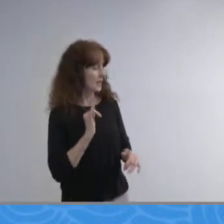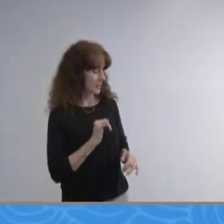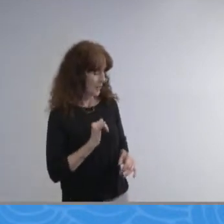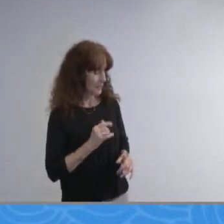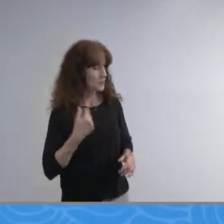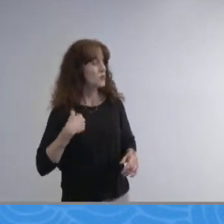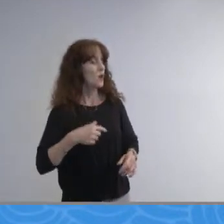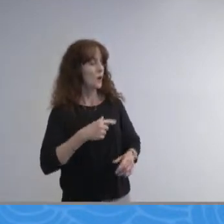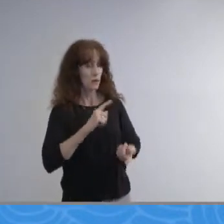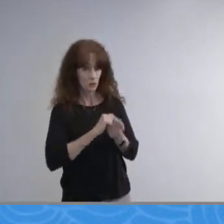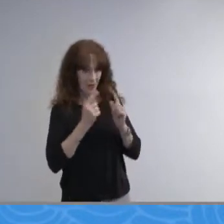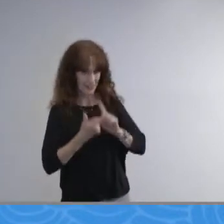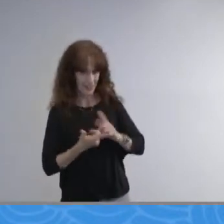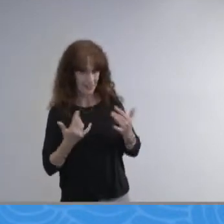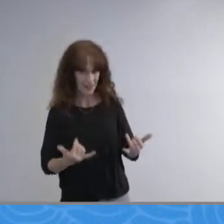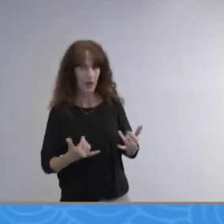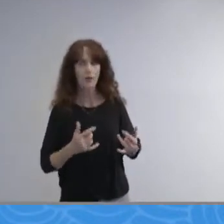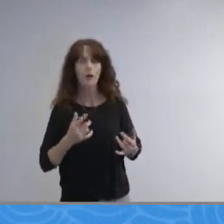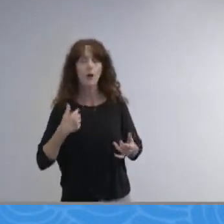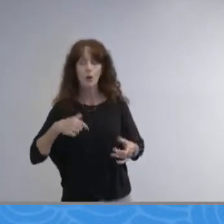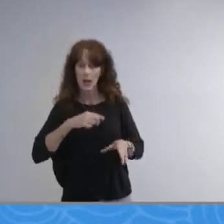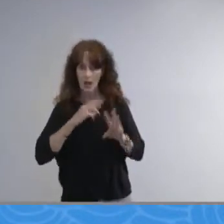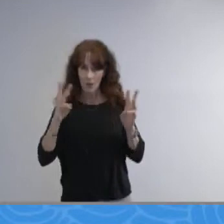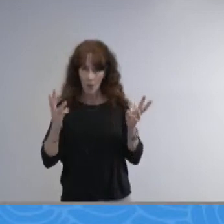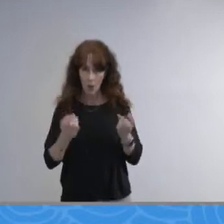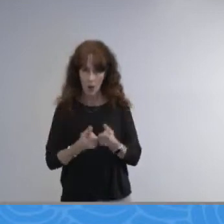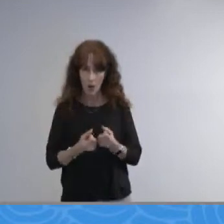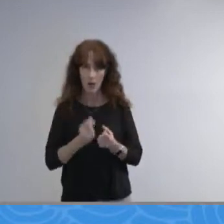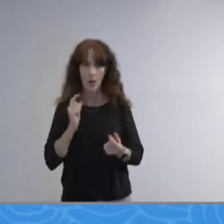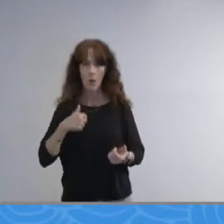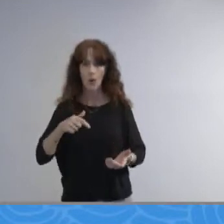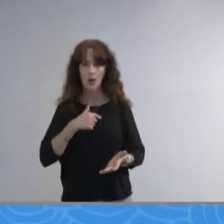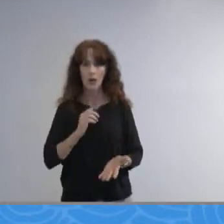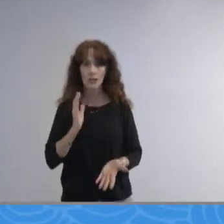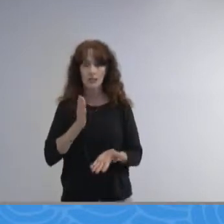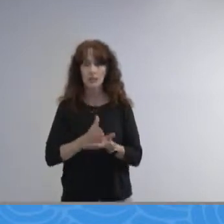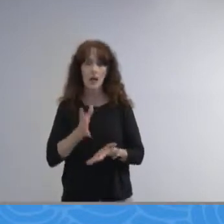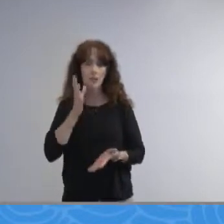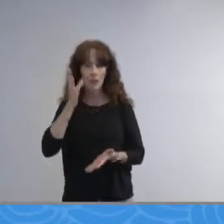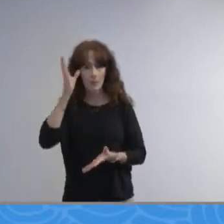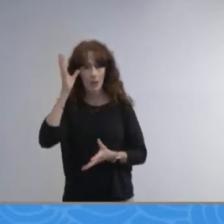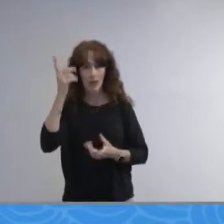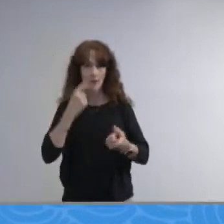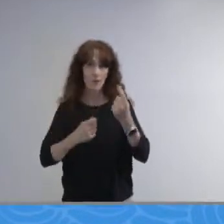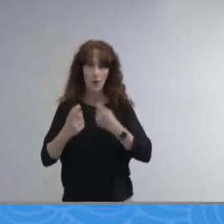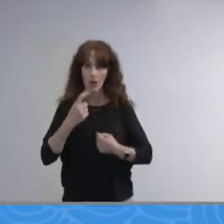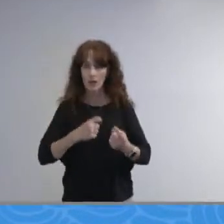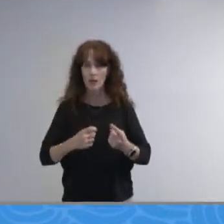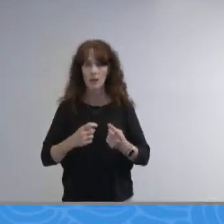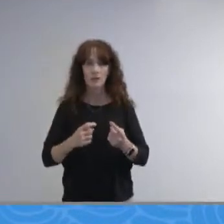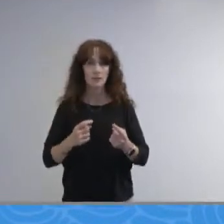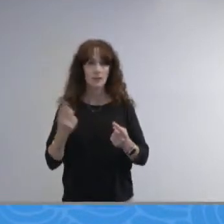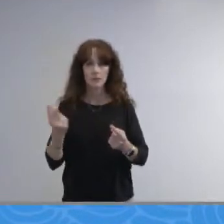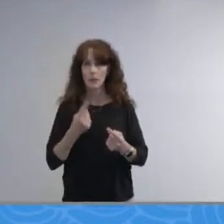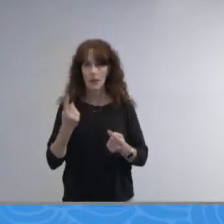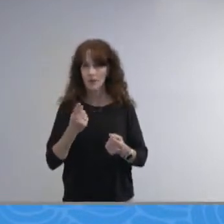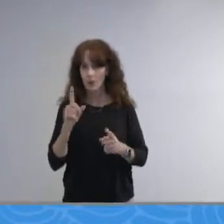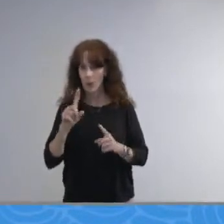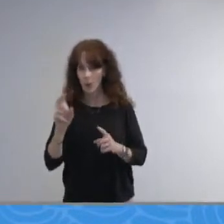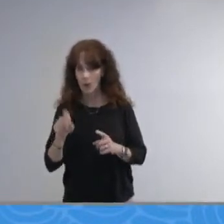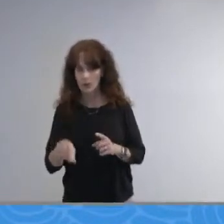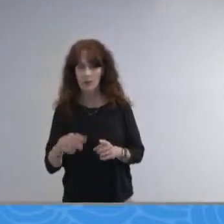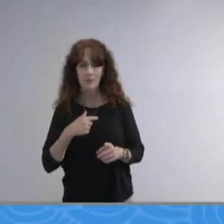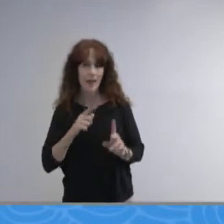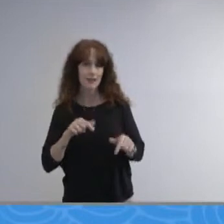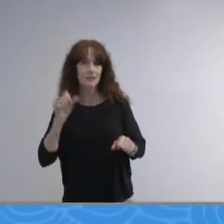and have these workshops, and there's less people, so we're able to stop if parents have questions, if professional has questions. So my